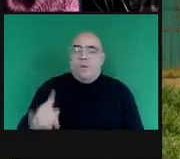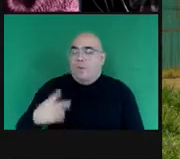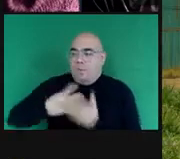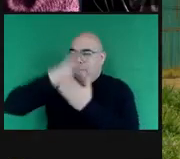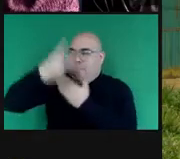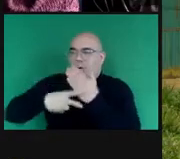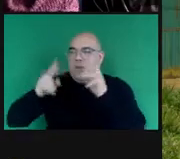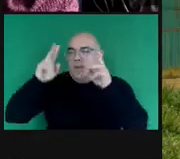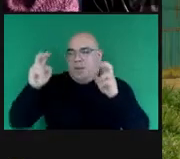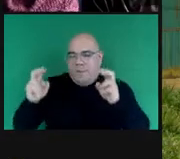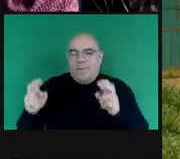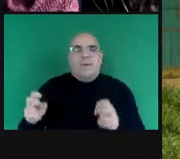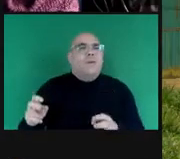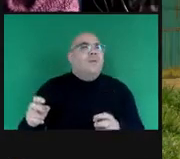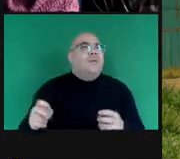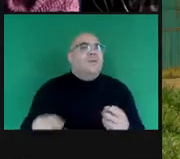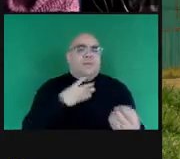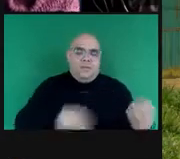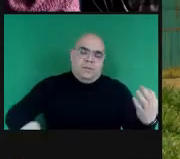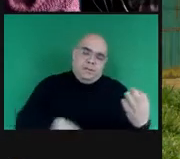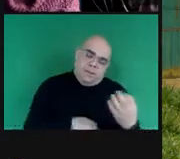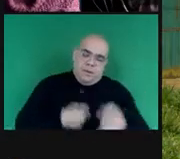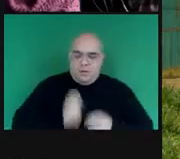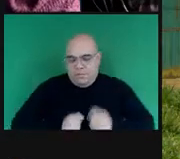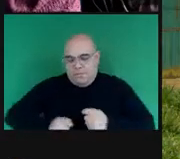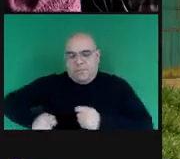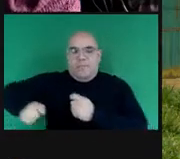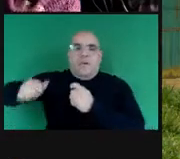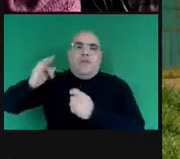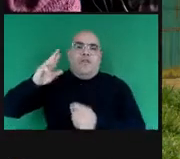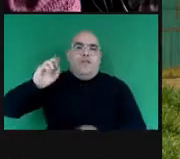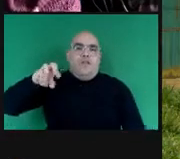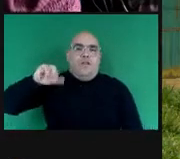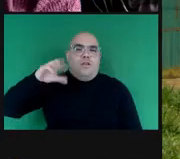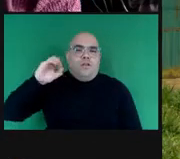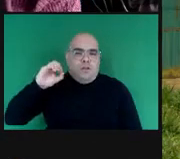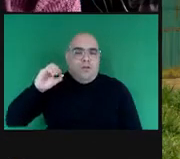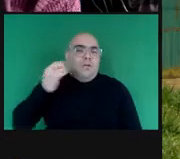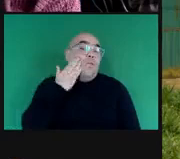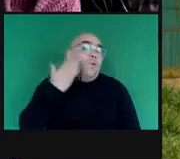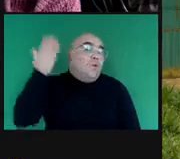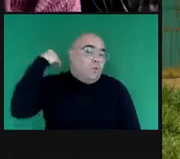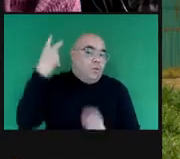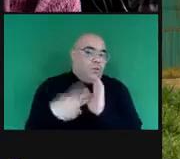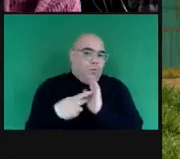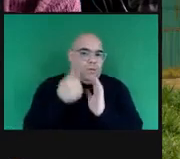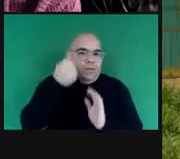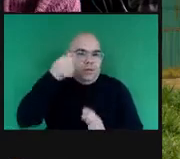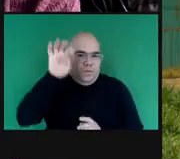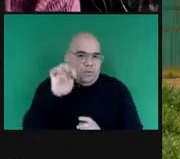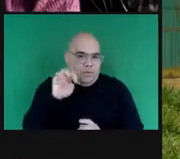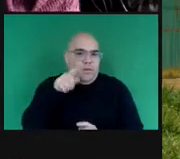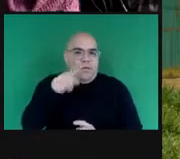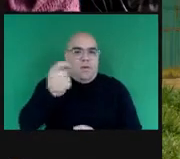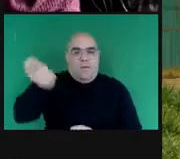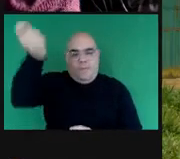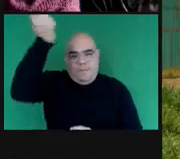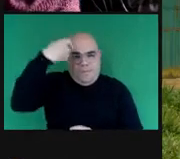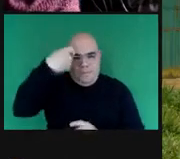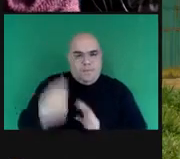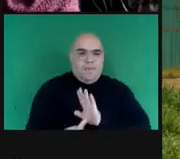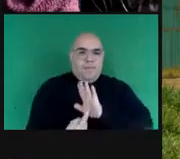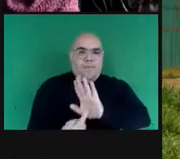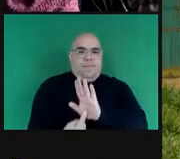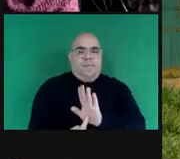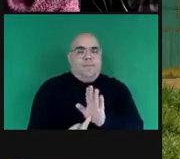Trópico. Esto fue en el año 2019. Y aquí vemos lo que nosotros llamamos las memorias visibles. ¿Qué quiere decir esto? La memoria